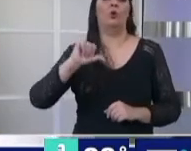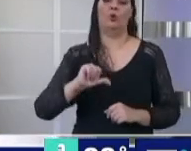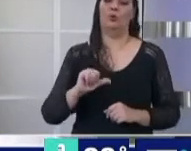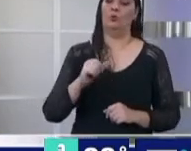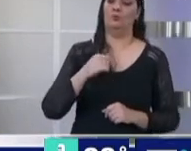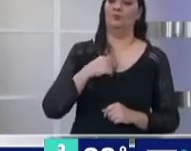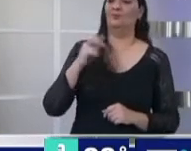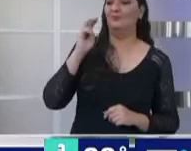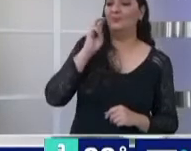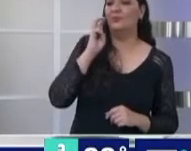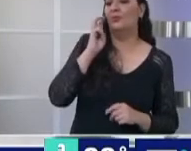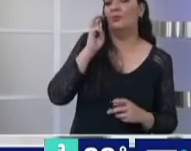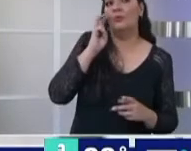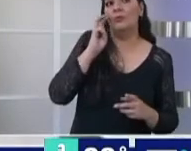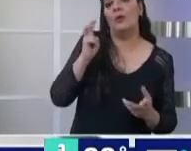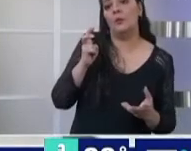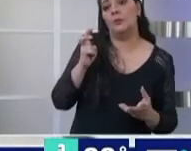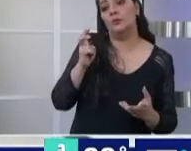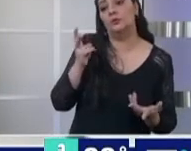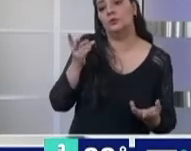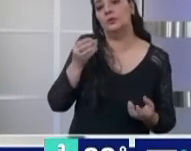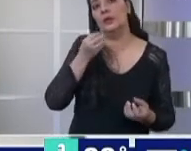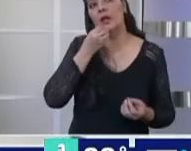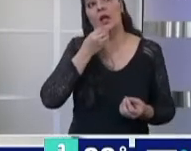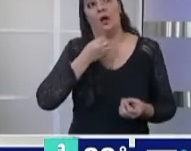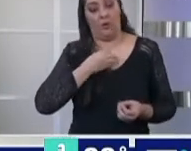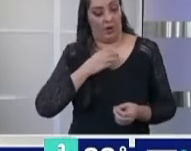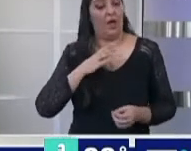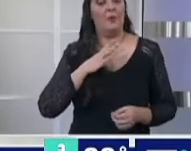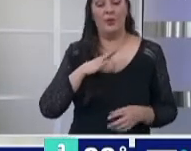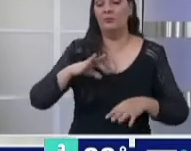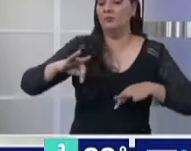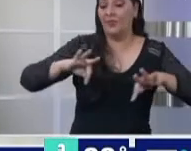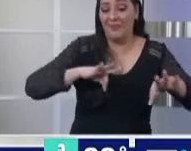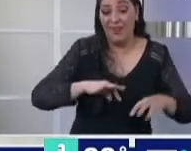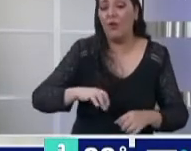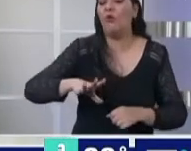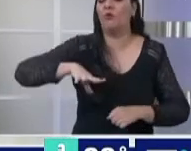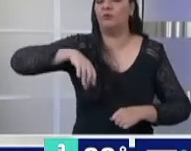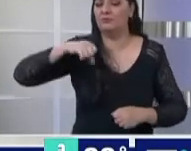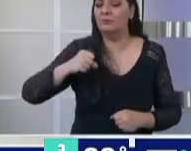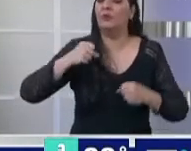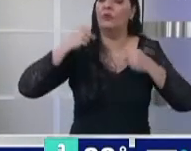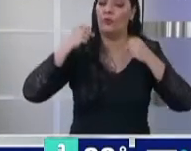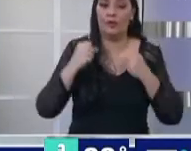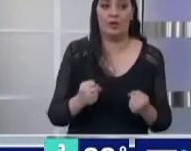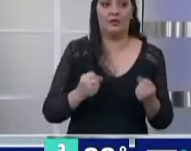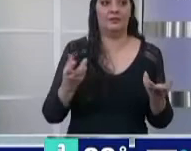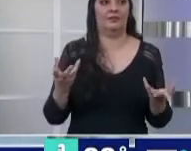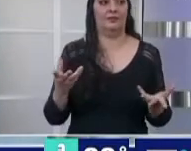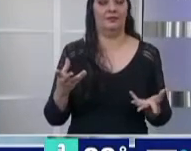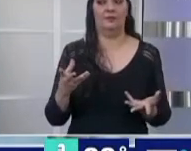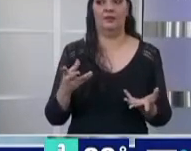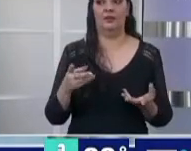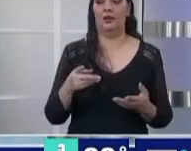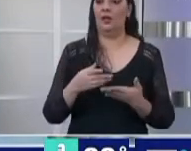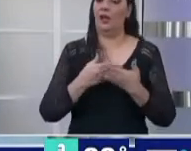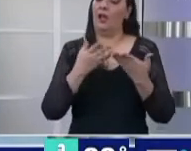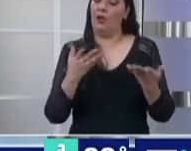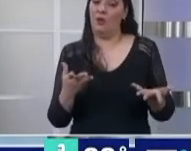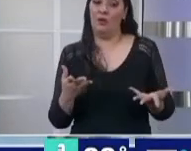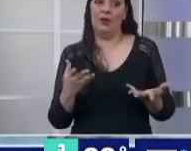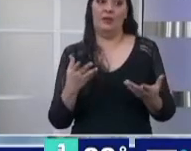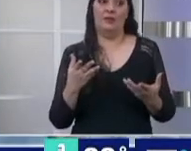felices, a pesar de que han tenido un gran trabajo y desafortunadamente hoy